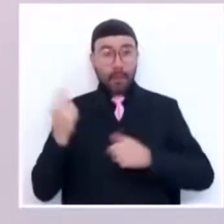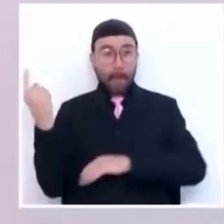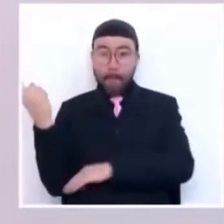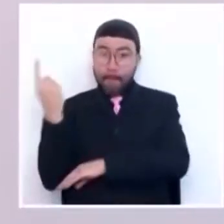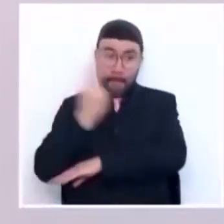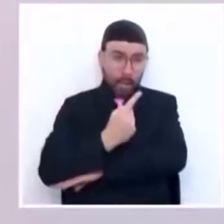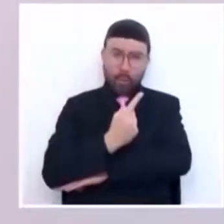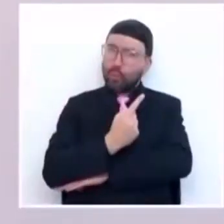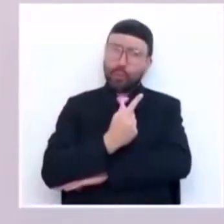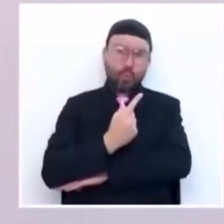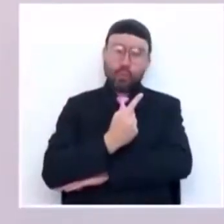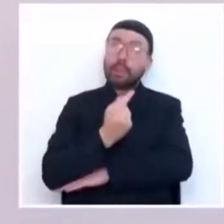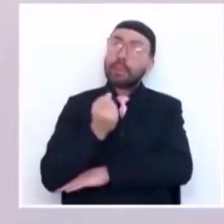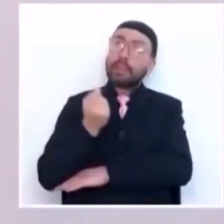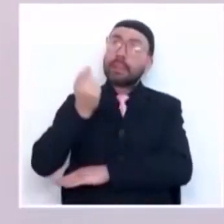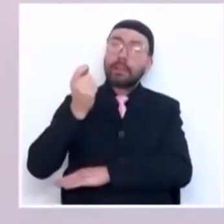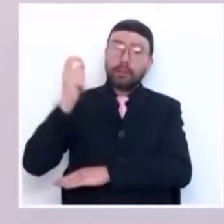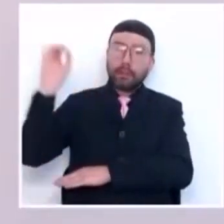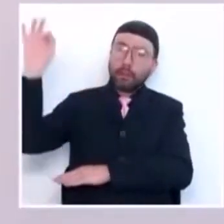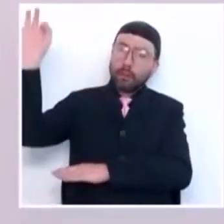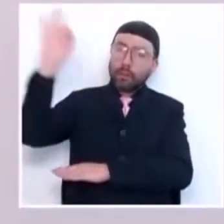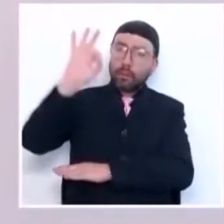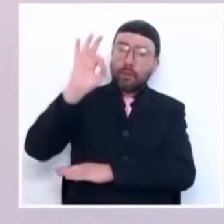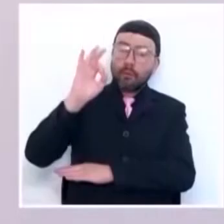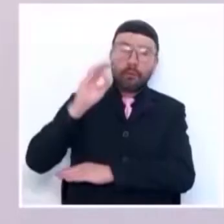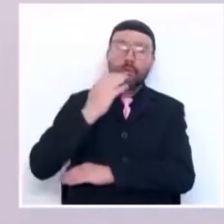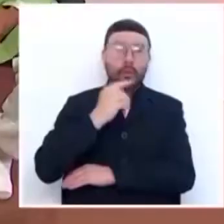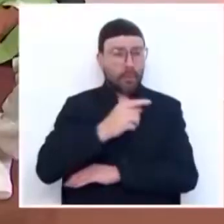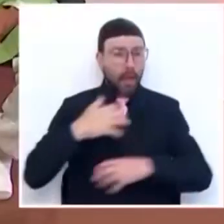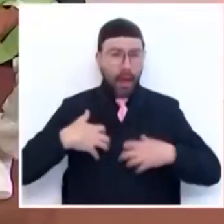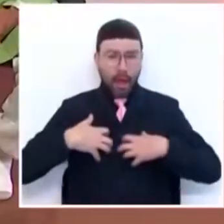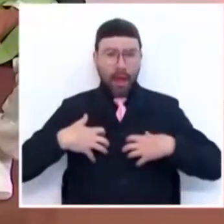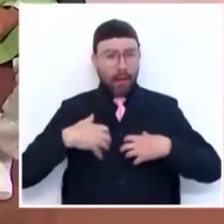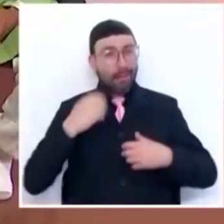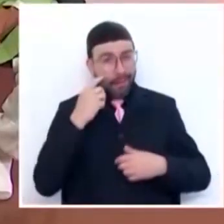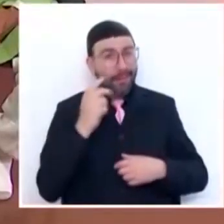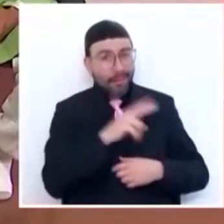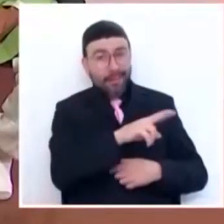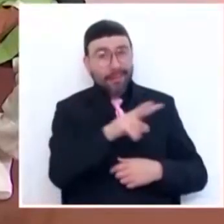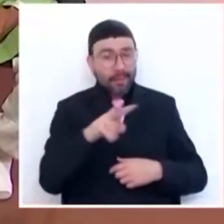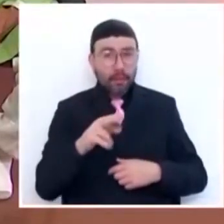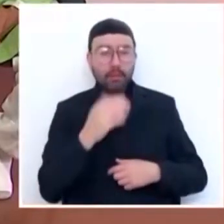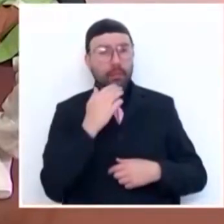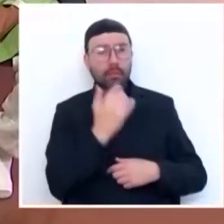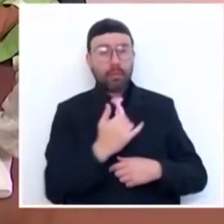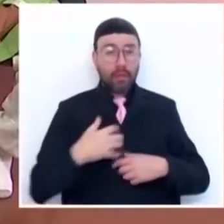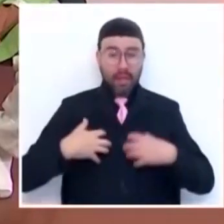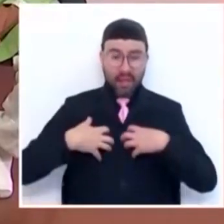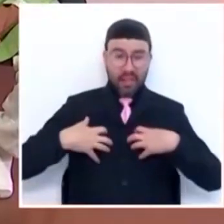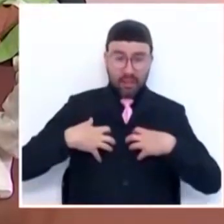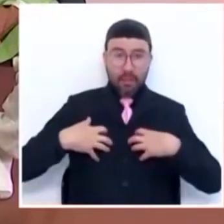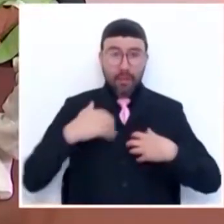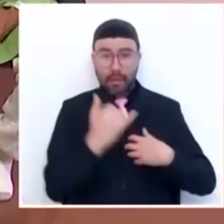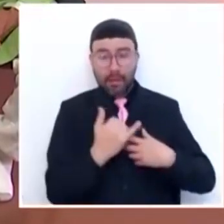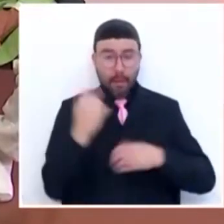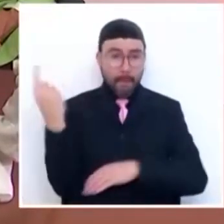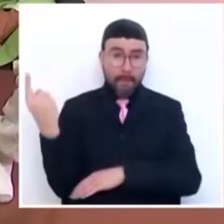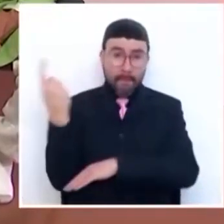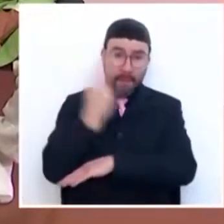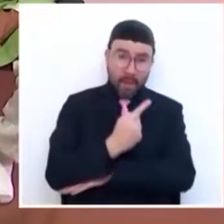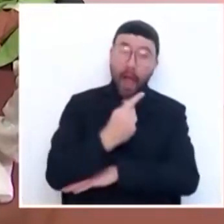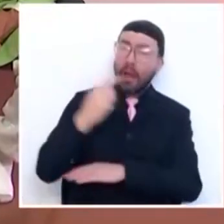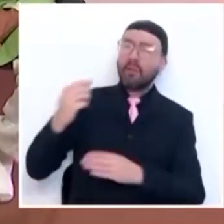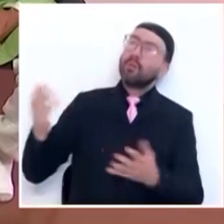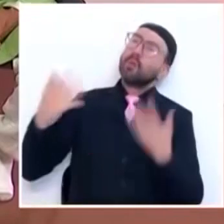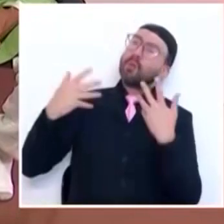porque hay que mirar los animales, no más la sabiduría que tienen. Tú nunca ves un animal al mediodía exponiéndose a